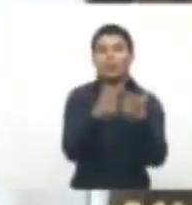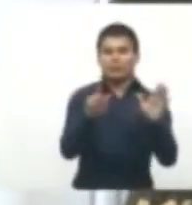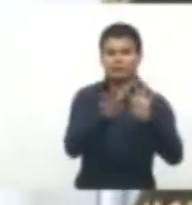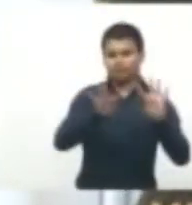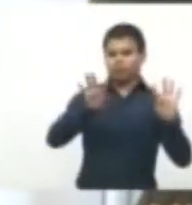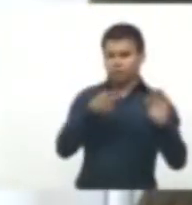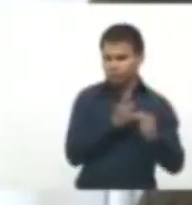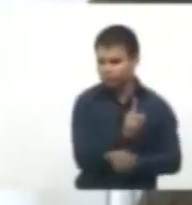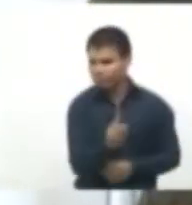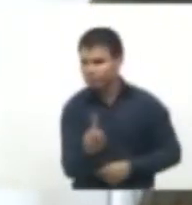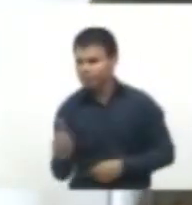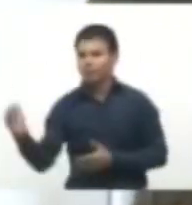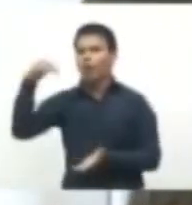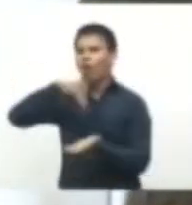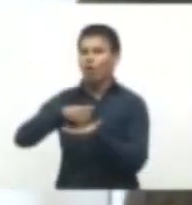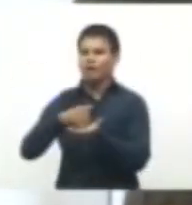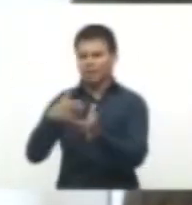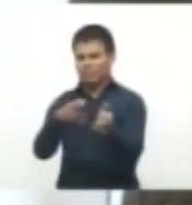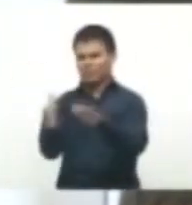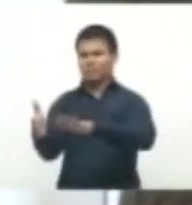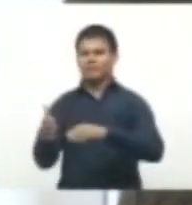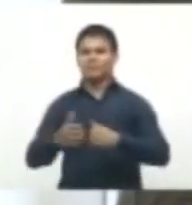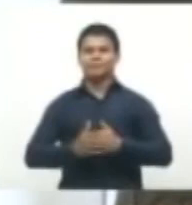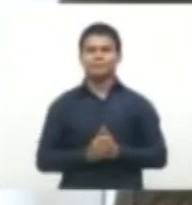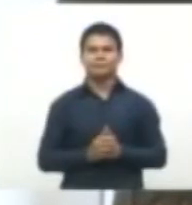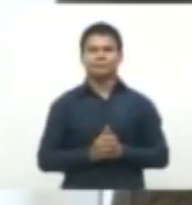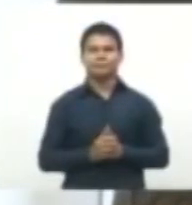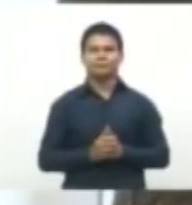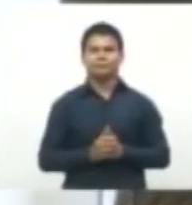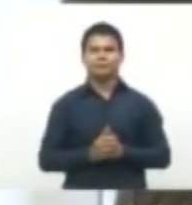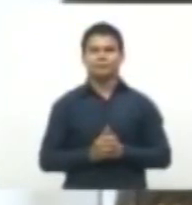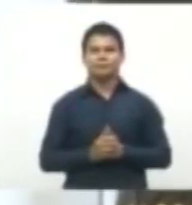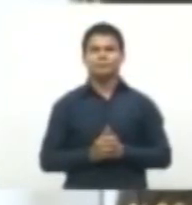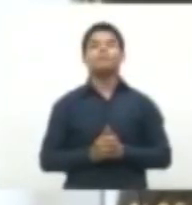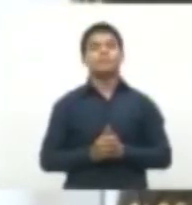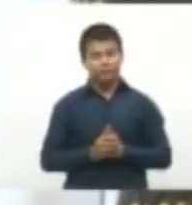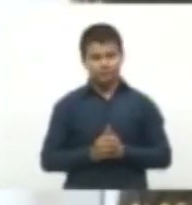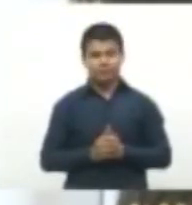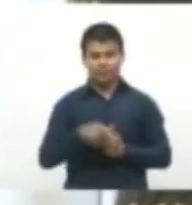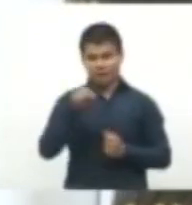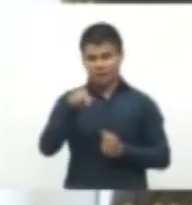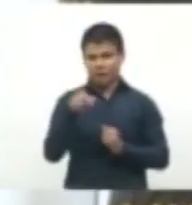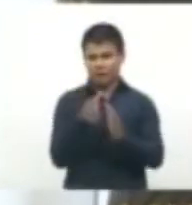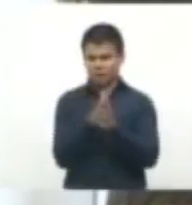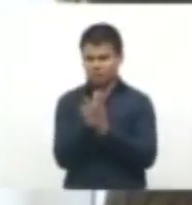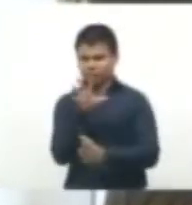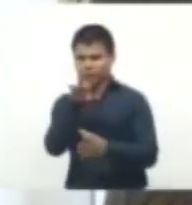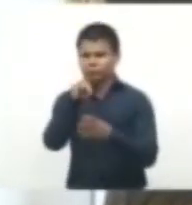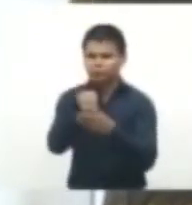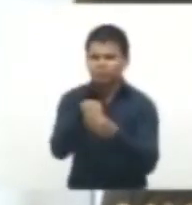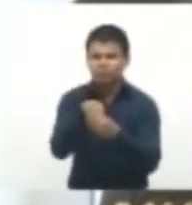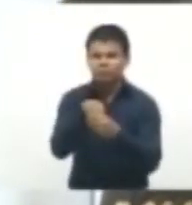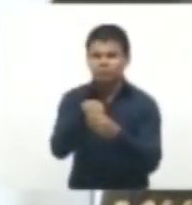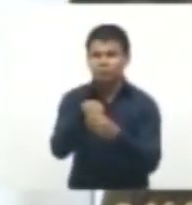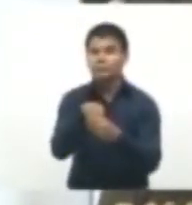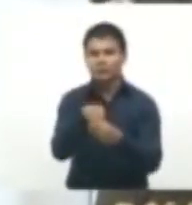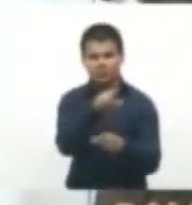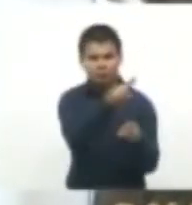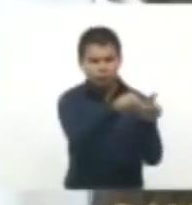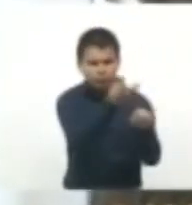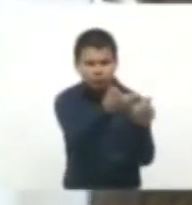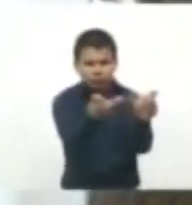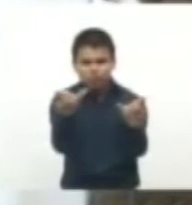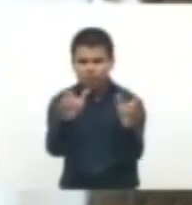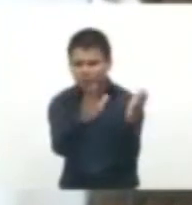agresivos, los tildaban de peligrosos. Allí se hace una importante intervención. Vemos que la gran mayoría de los